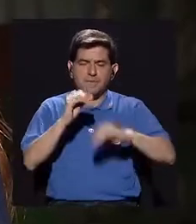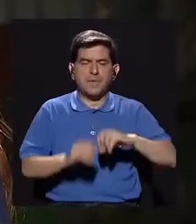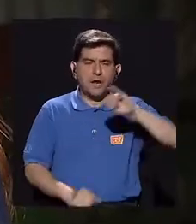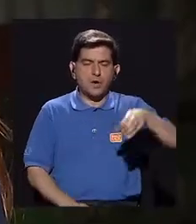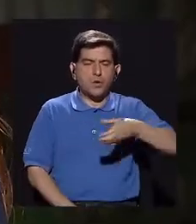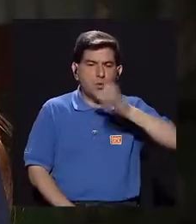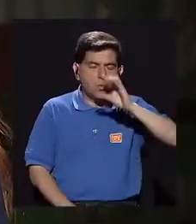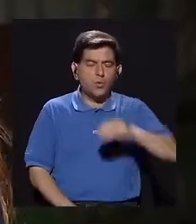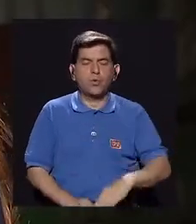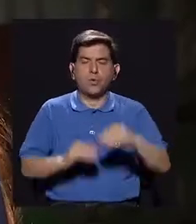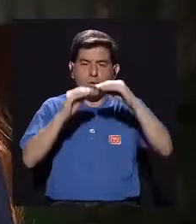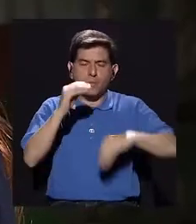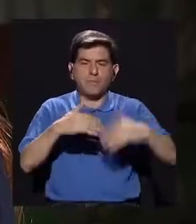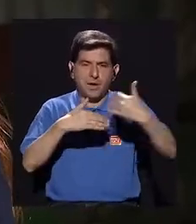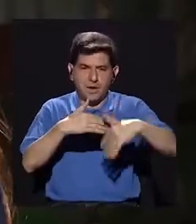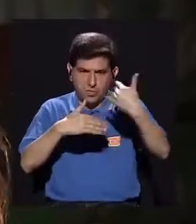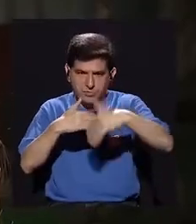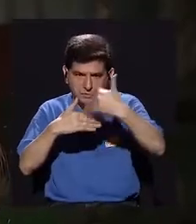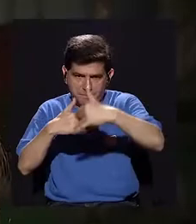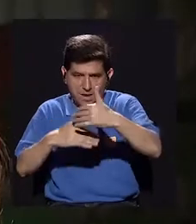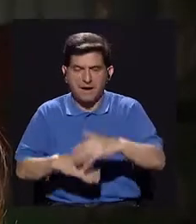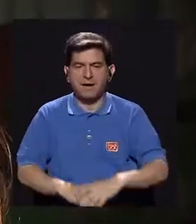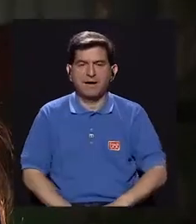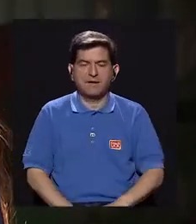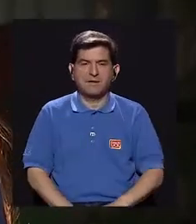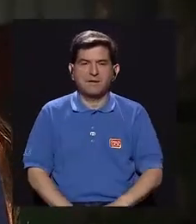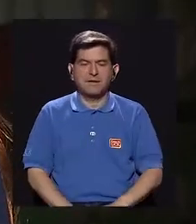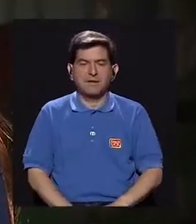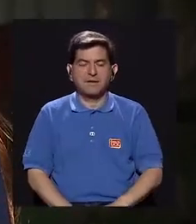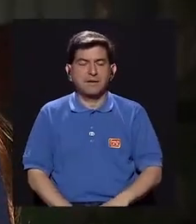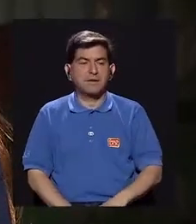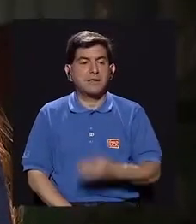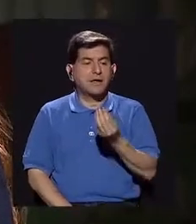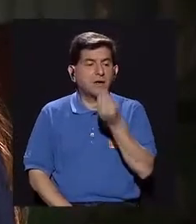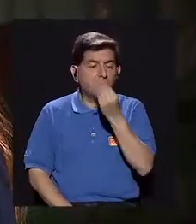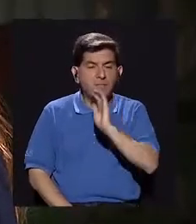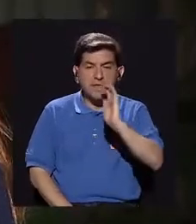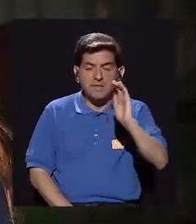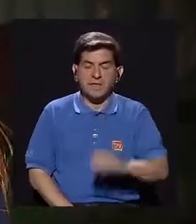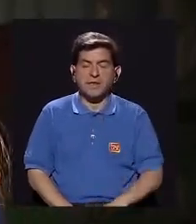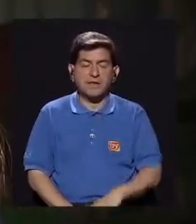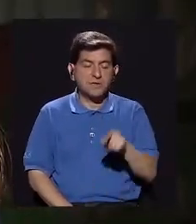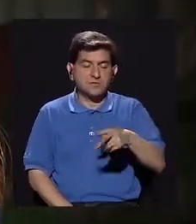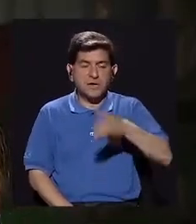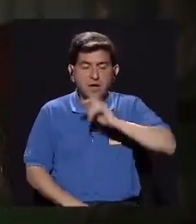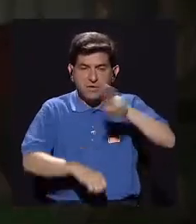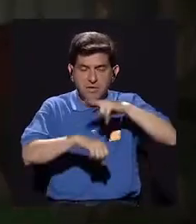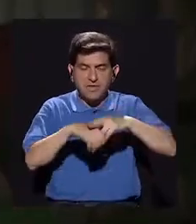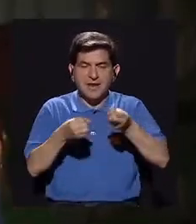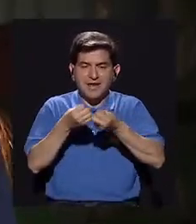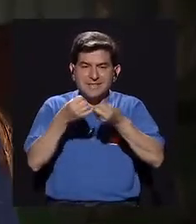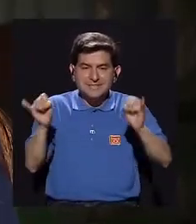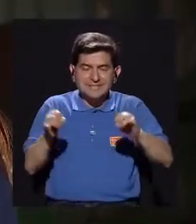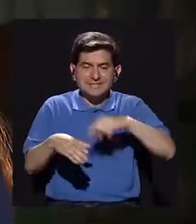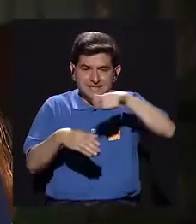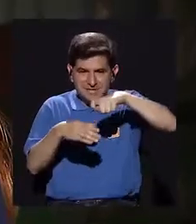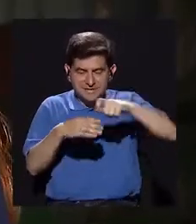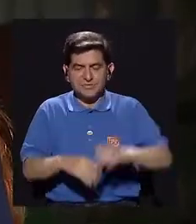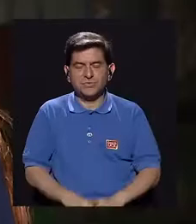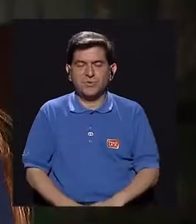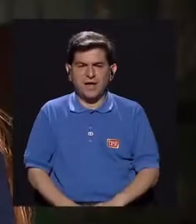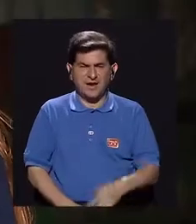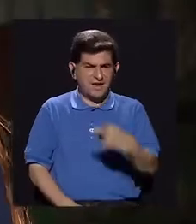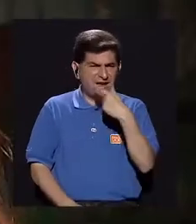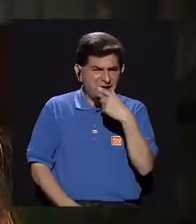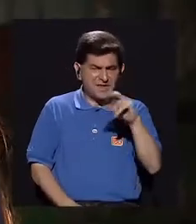caja, menos pan, menos repostería. Que la merienda de nuestros hijos sea refresco natural con poquita azúcar. En